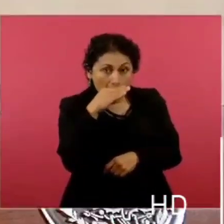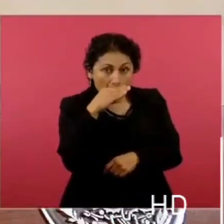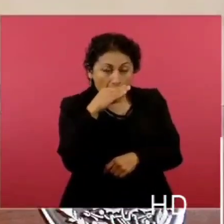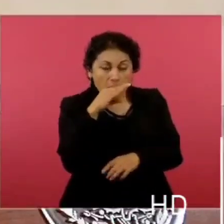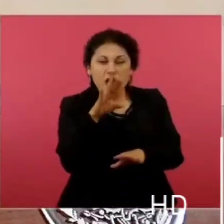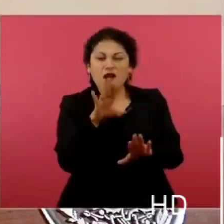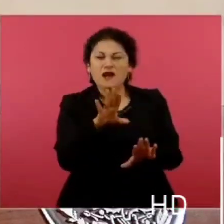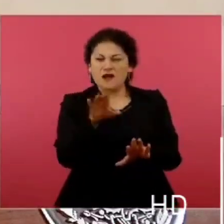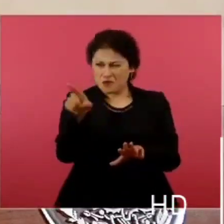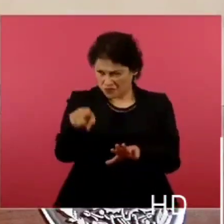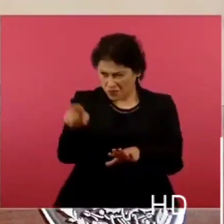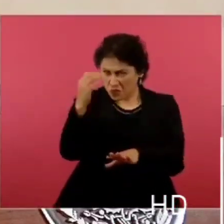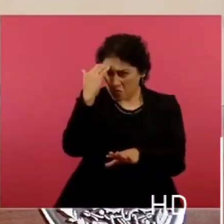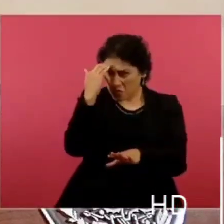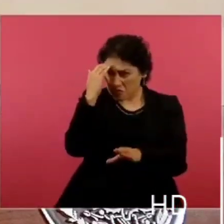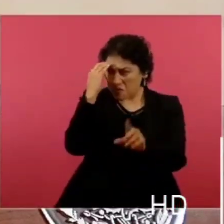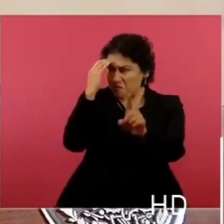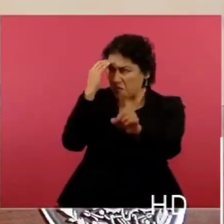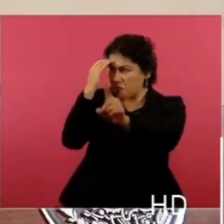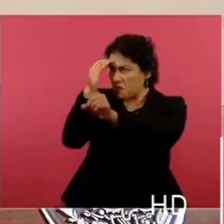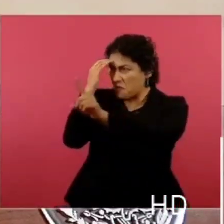¿Cuántos conocidos hay así?